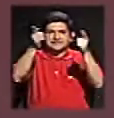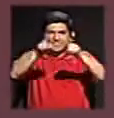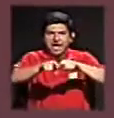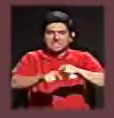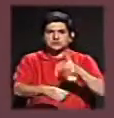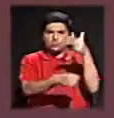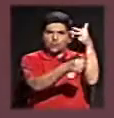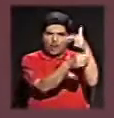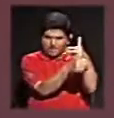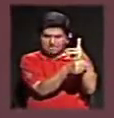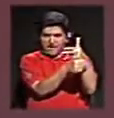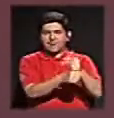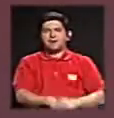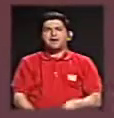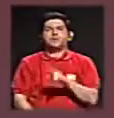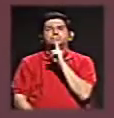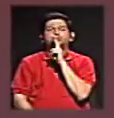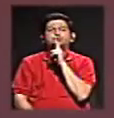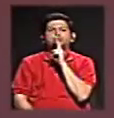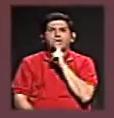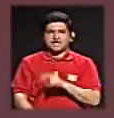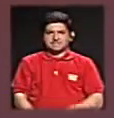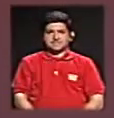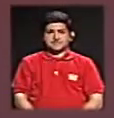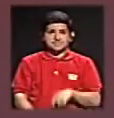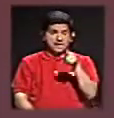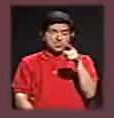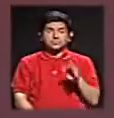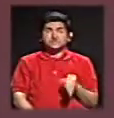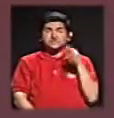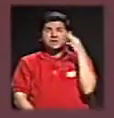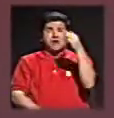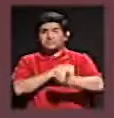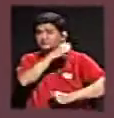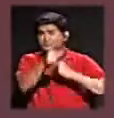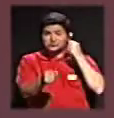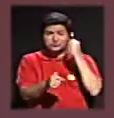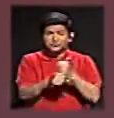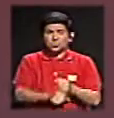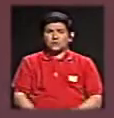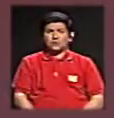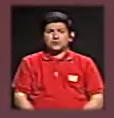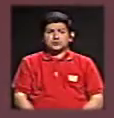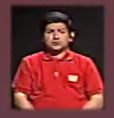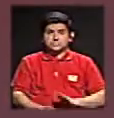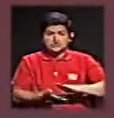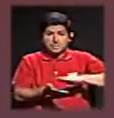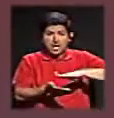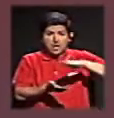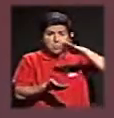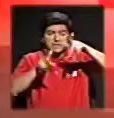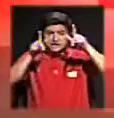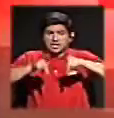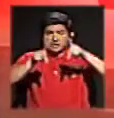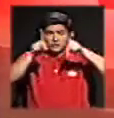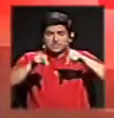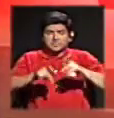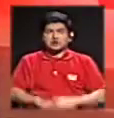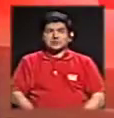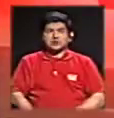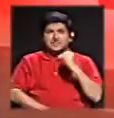de Guatemala y Honduras, que tendrán en las próximas décadas flujos crecientes de población en